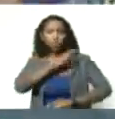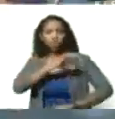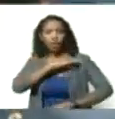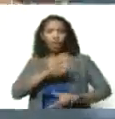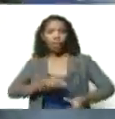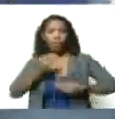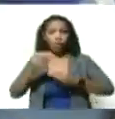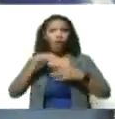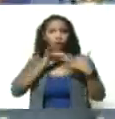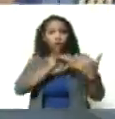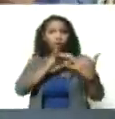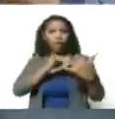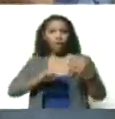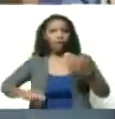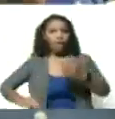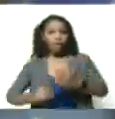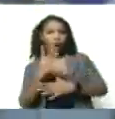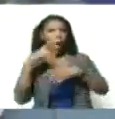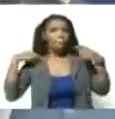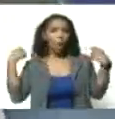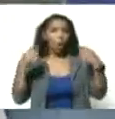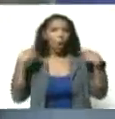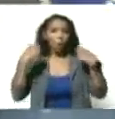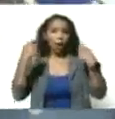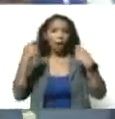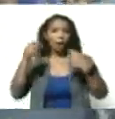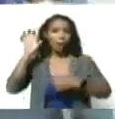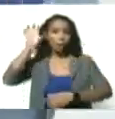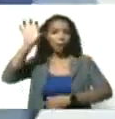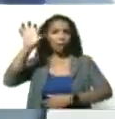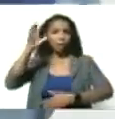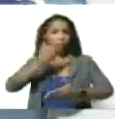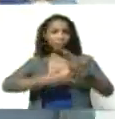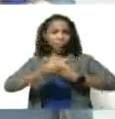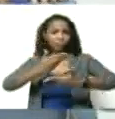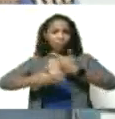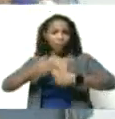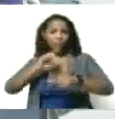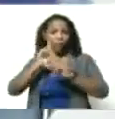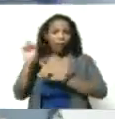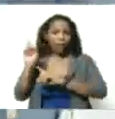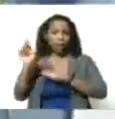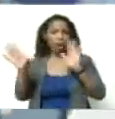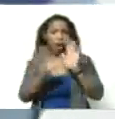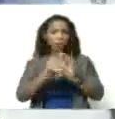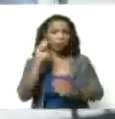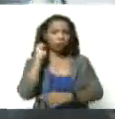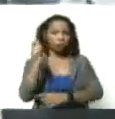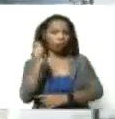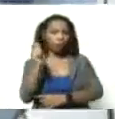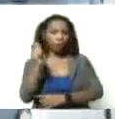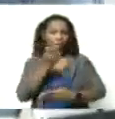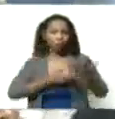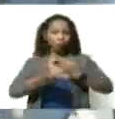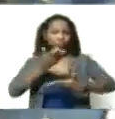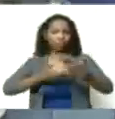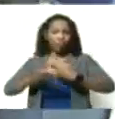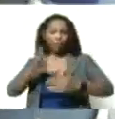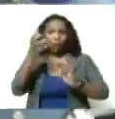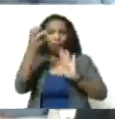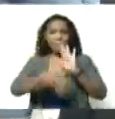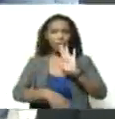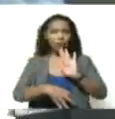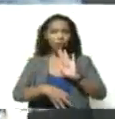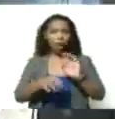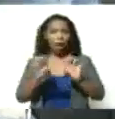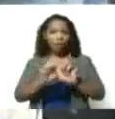la batalla por la refundación popular de la patria, correlator de esta constitución, correlator de los capítulos